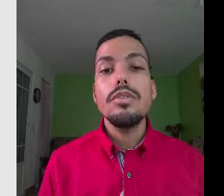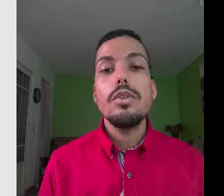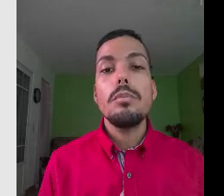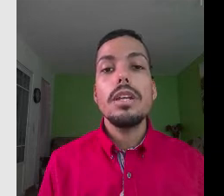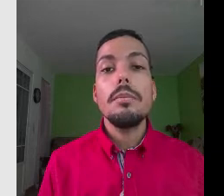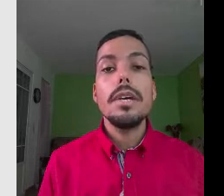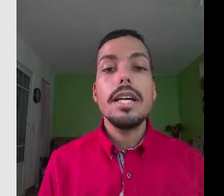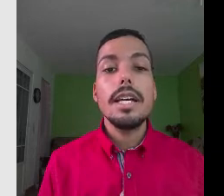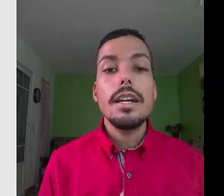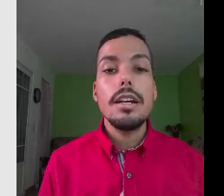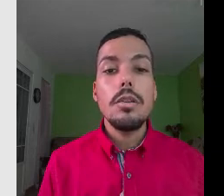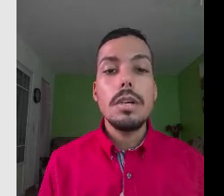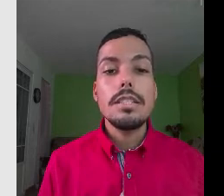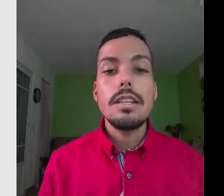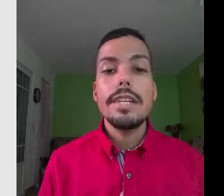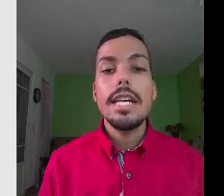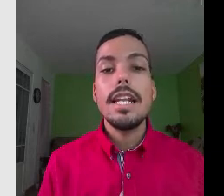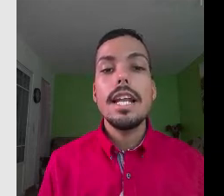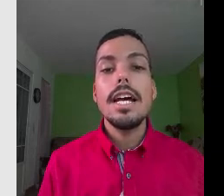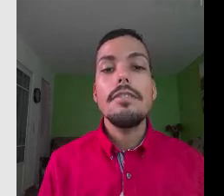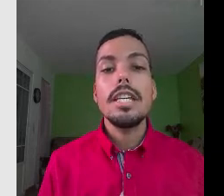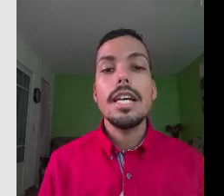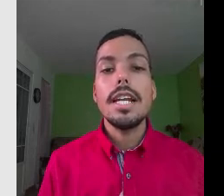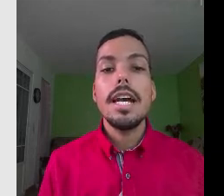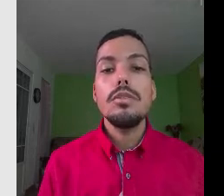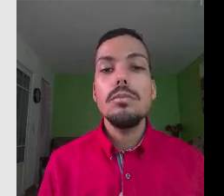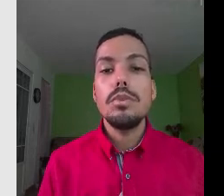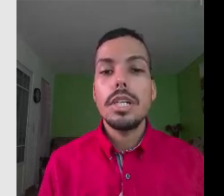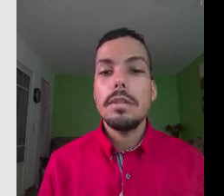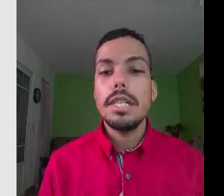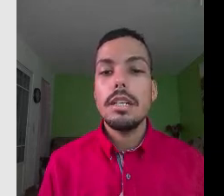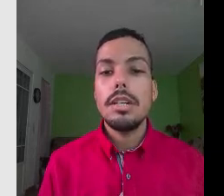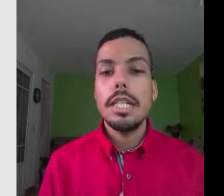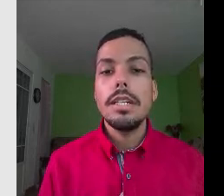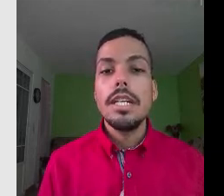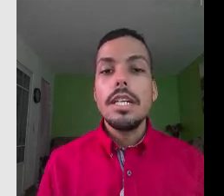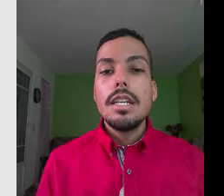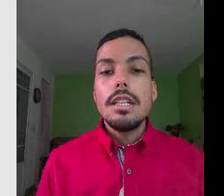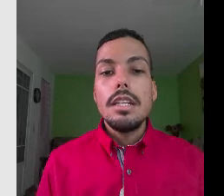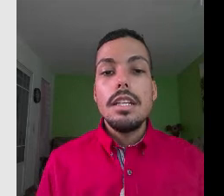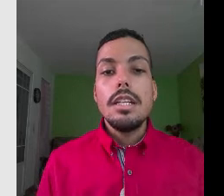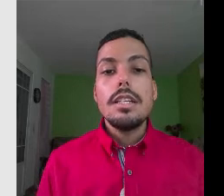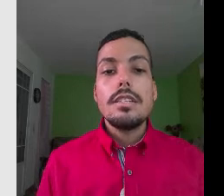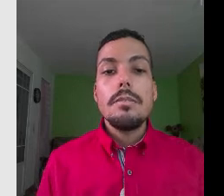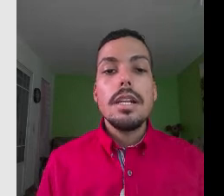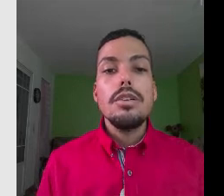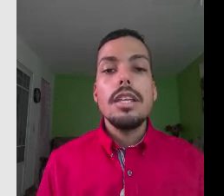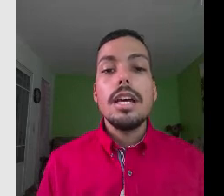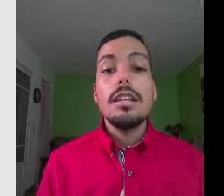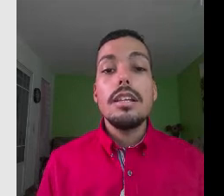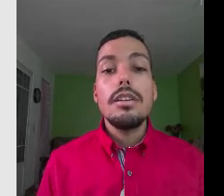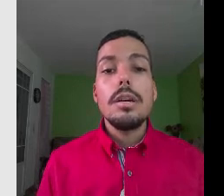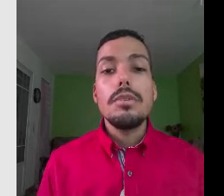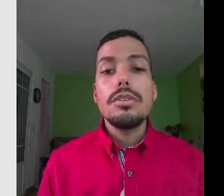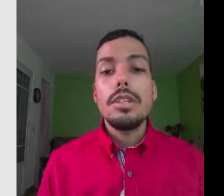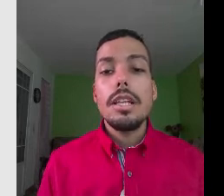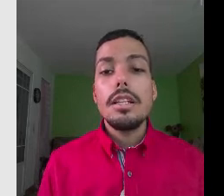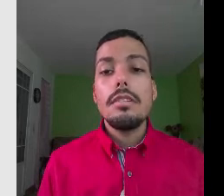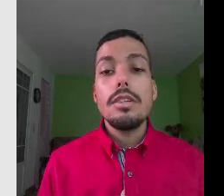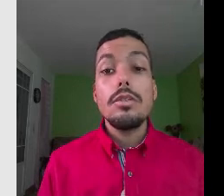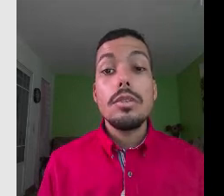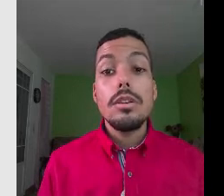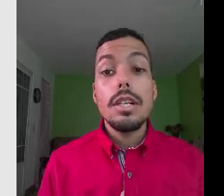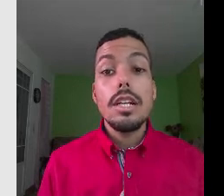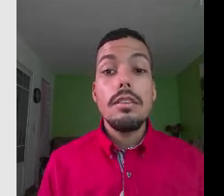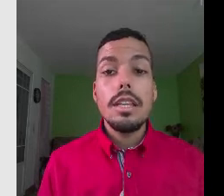esta foto tú lo puedes ver como él se ve en la vida real, un buey, míralo ahí. Y quizás, ¿verdad? Ustedes han tenido la